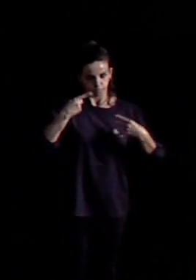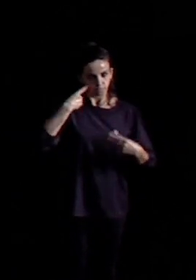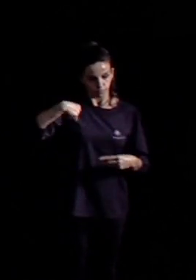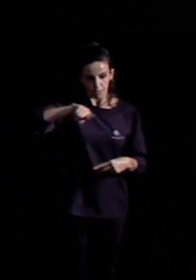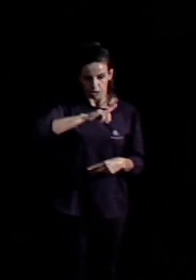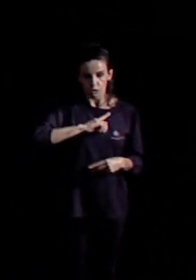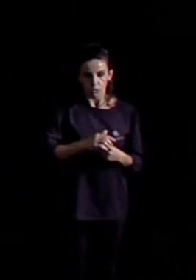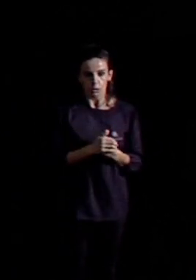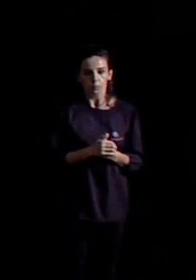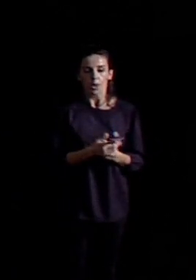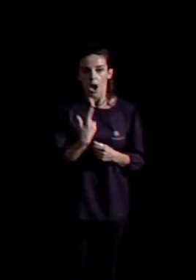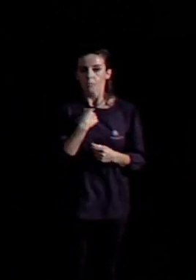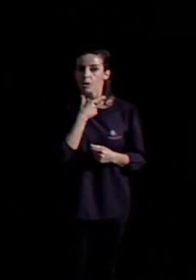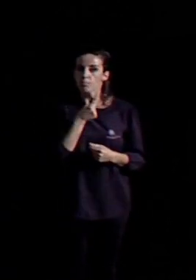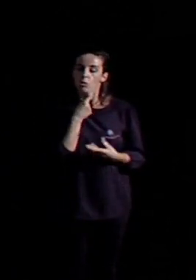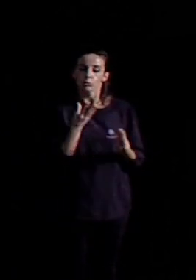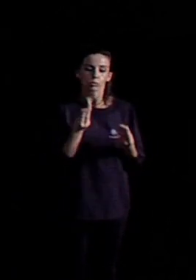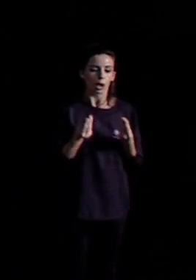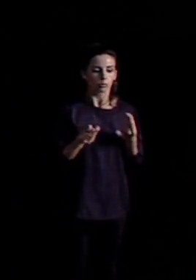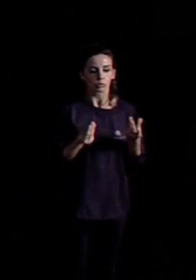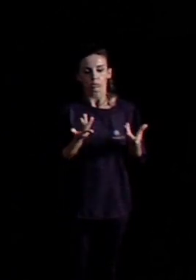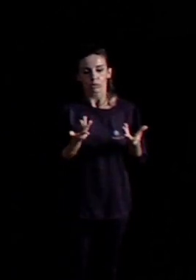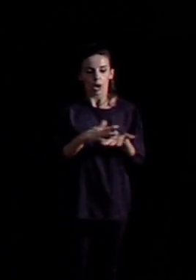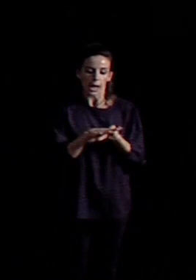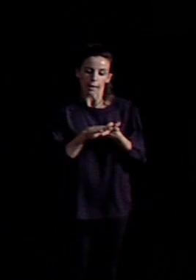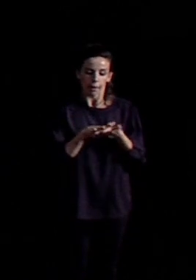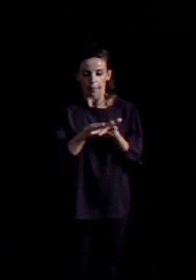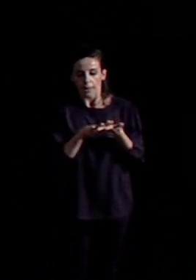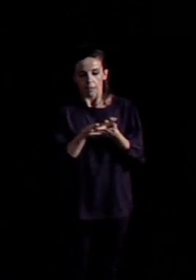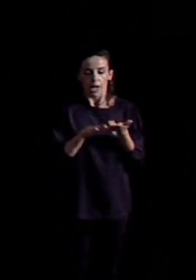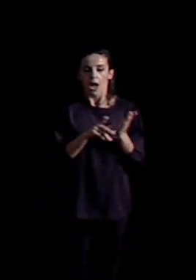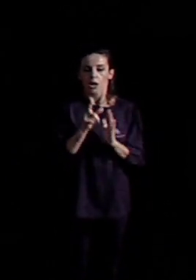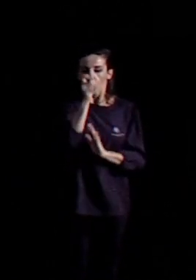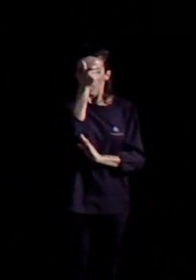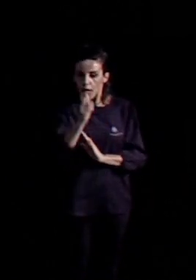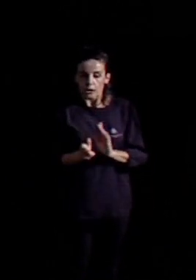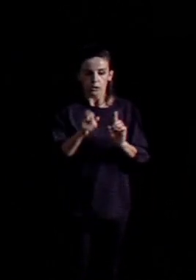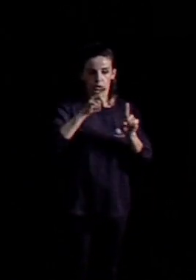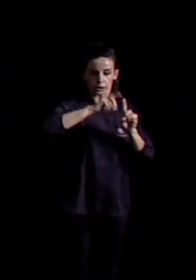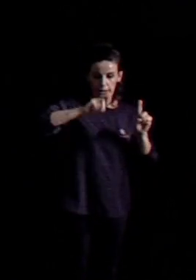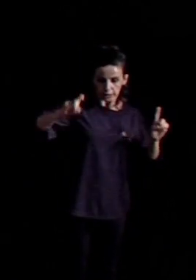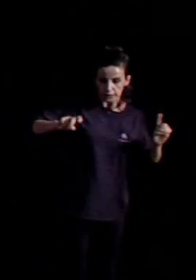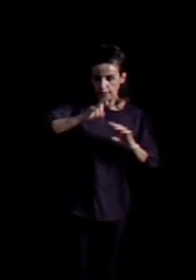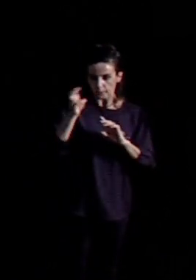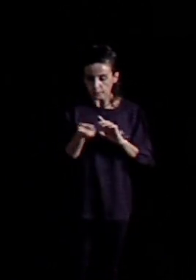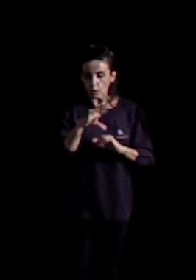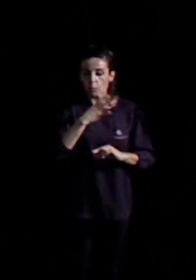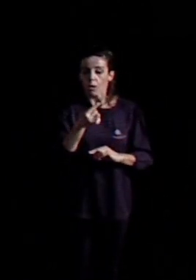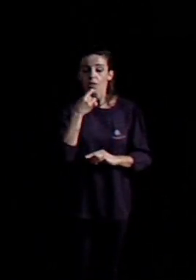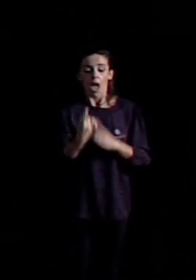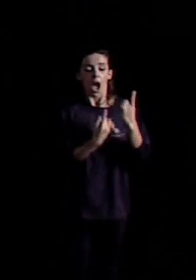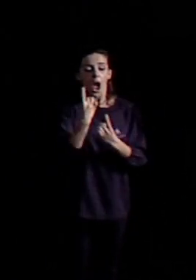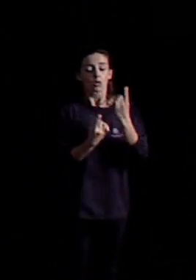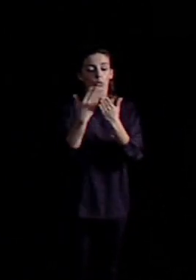A mí me gusta mucho enredar en los datos, la estadística y tal, y les puedo decir que algunos estudios sobre el acoso y